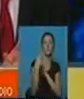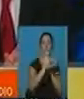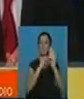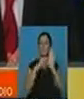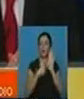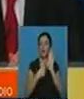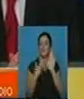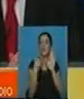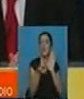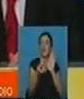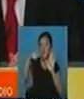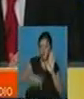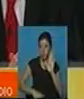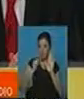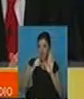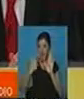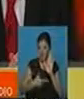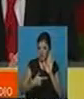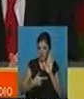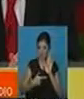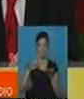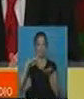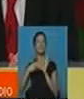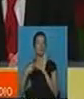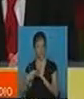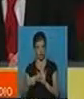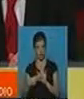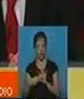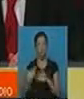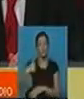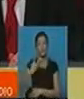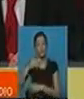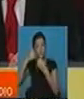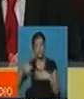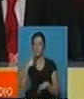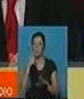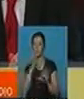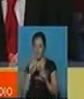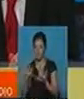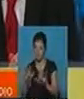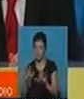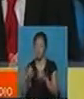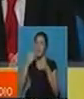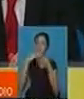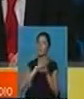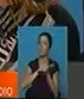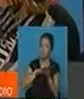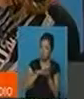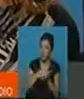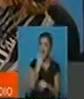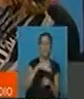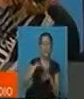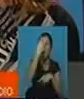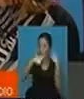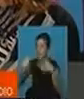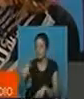posesión y porte de armas. ¿Qué quiere decir esto? Que cuando la sociedad se empezó a preparar en Estados Unidos, a decir, bueno, vamos desde abajo, vamos desde cada estado, desde